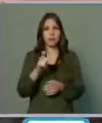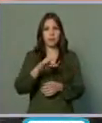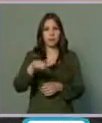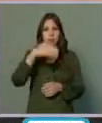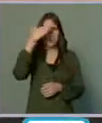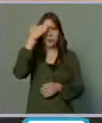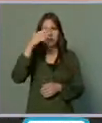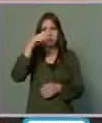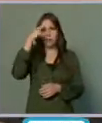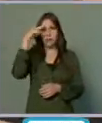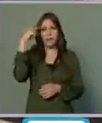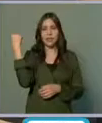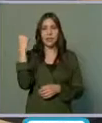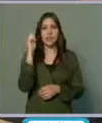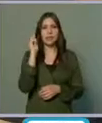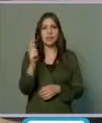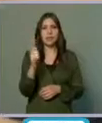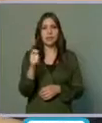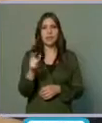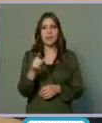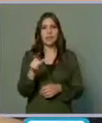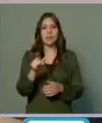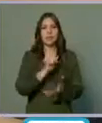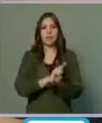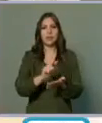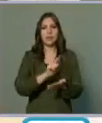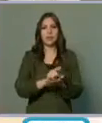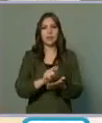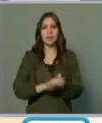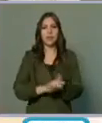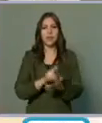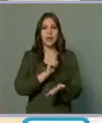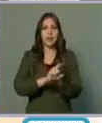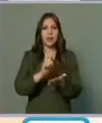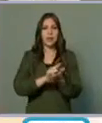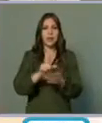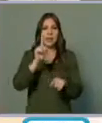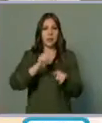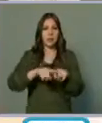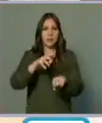conocemos. Lo más fácil y más rápido para una ama de casa sería limpiarlo.